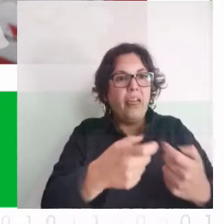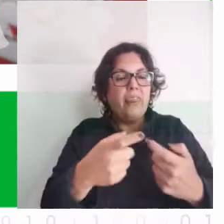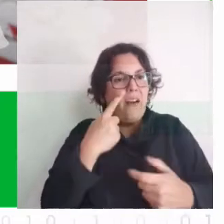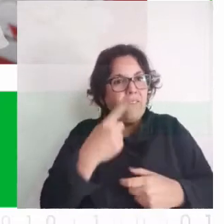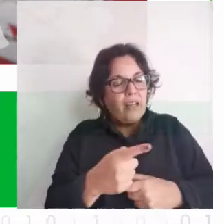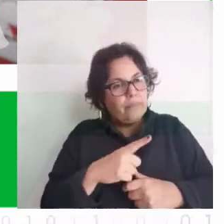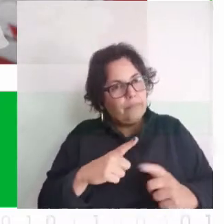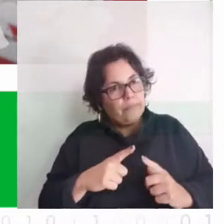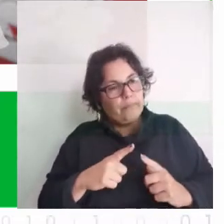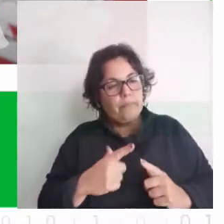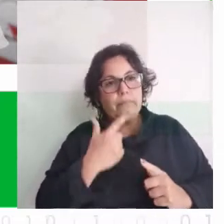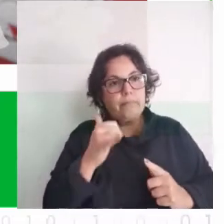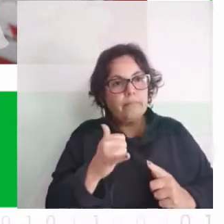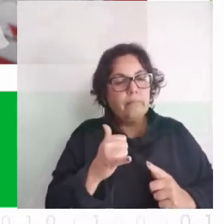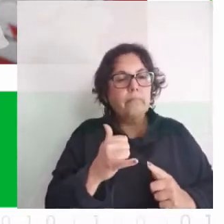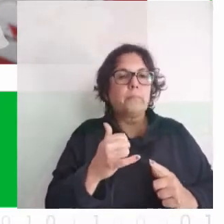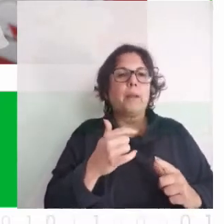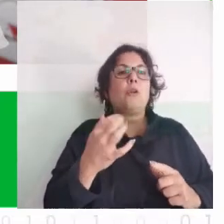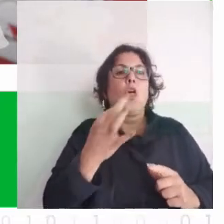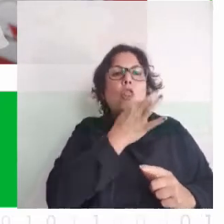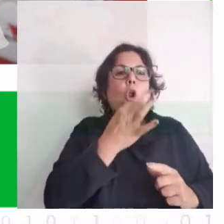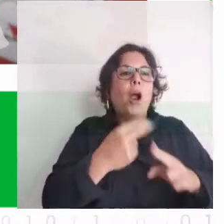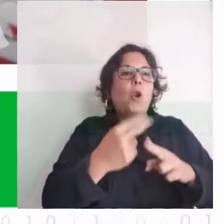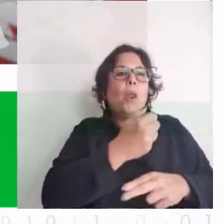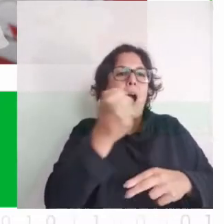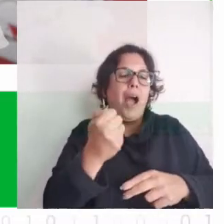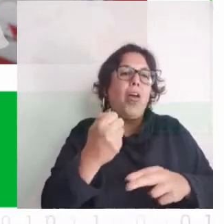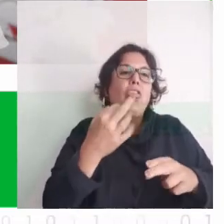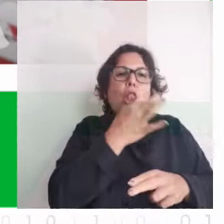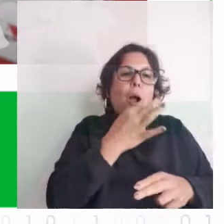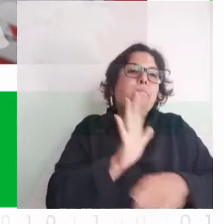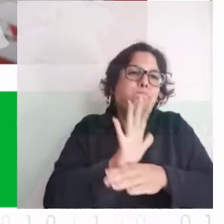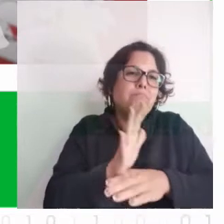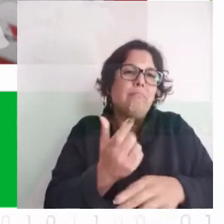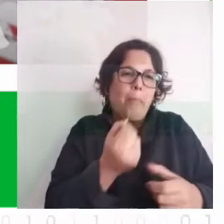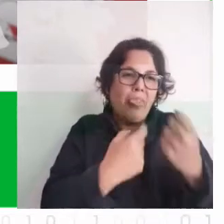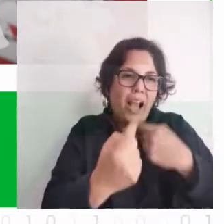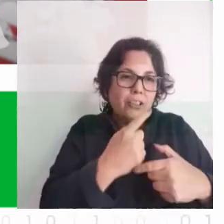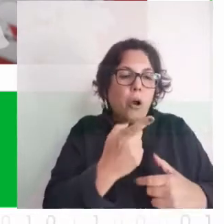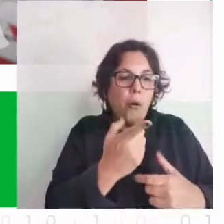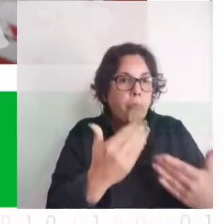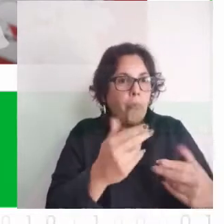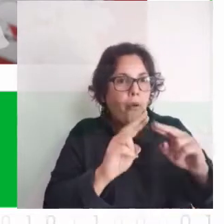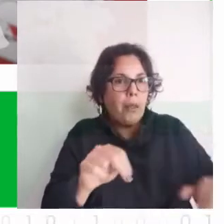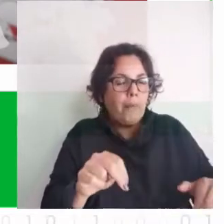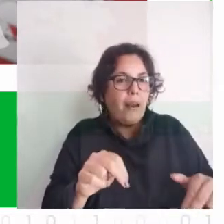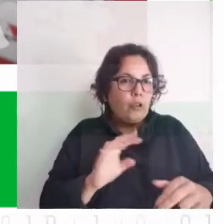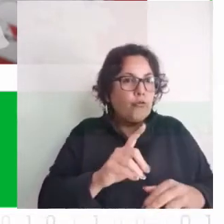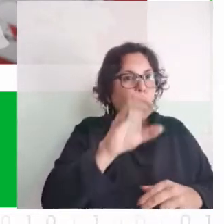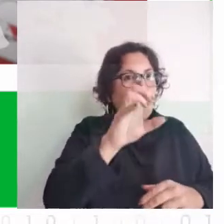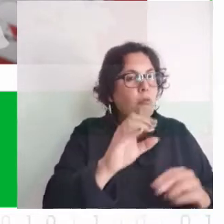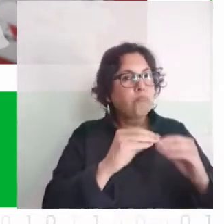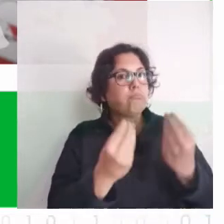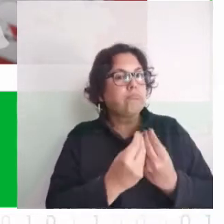en este ejemplo, la droga A es la que pudo eliminar el tumor del todo.